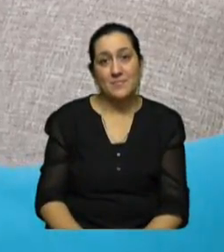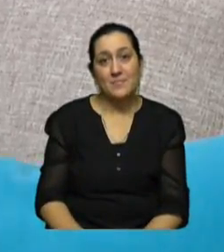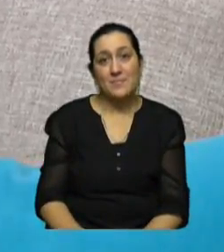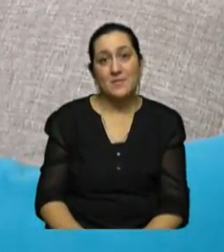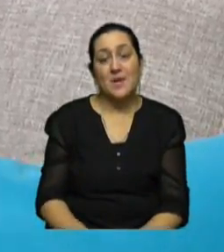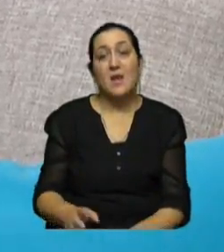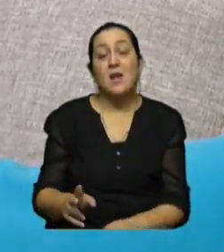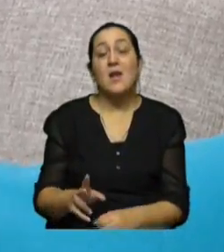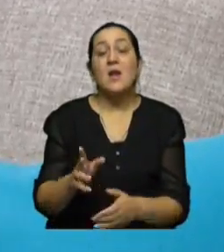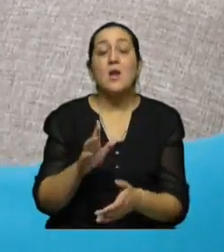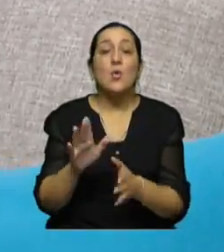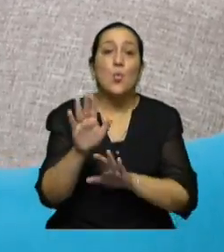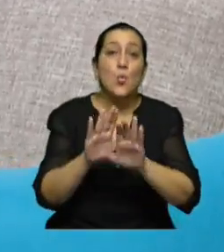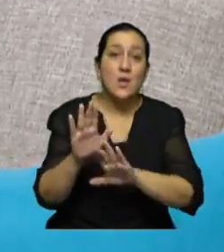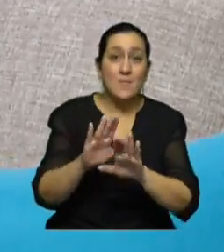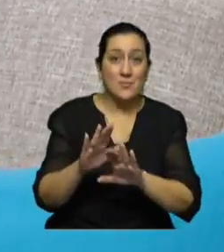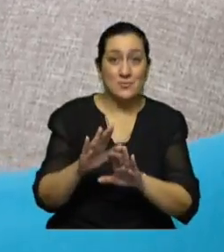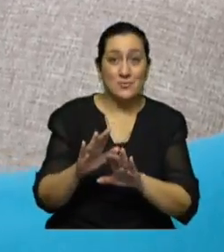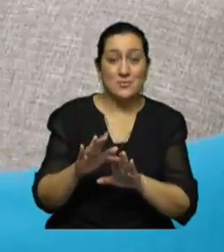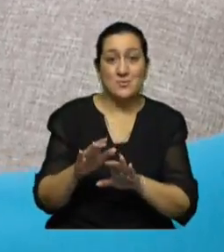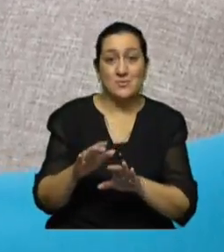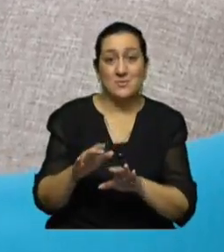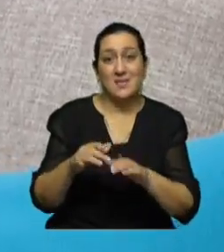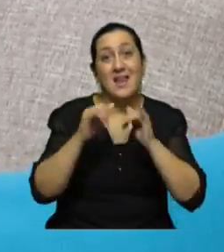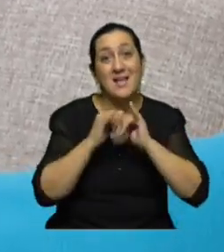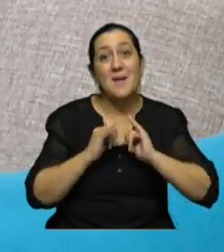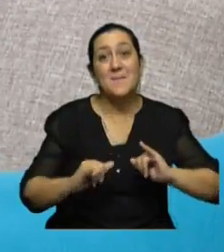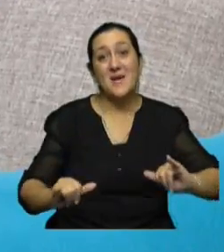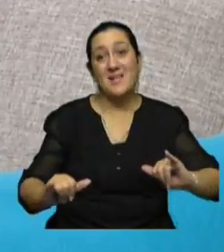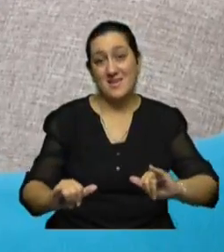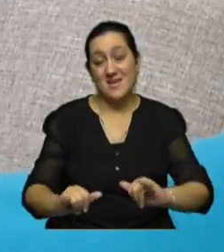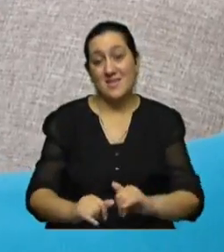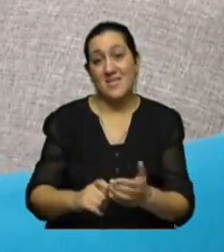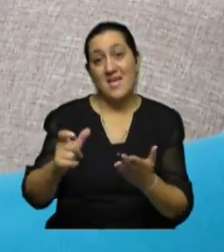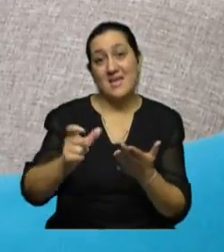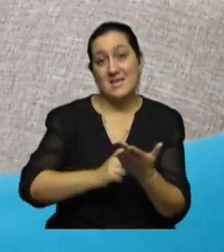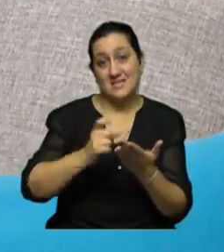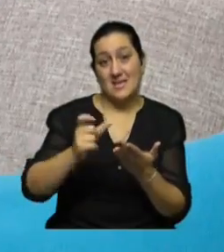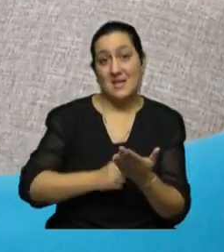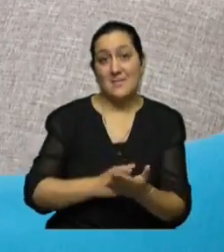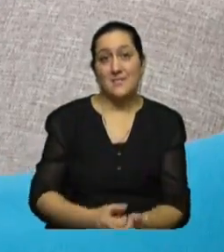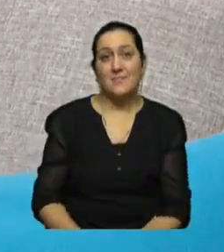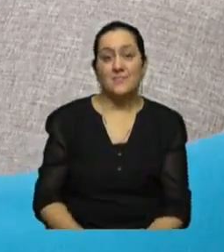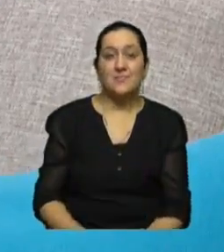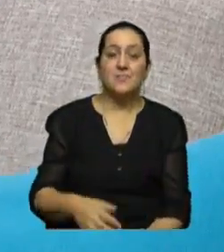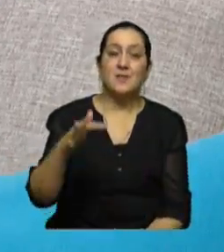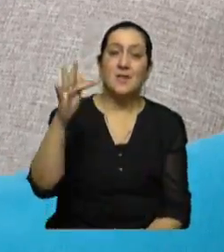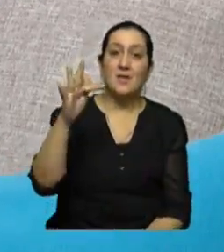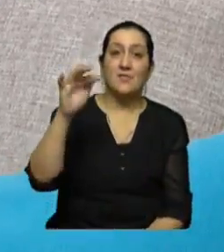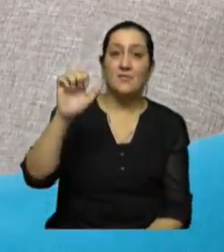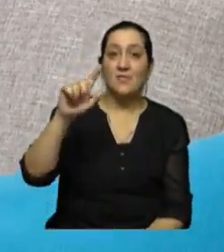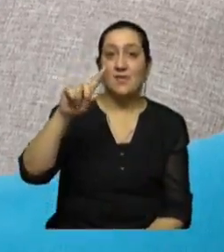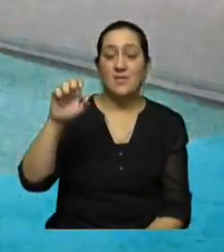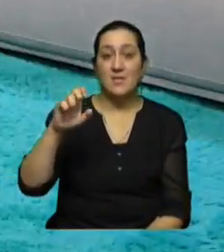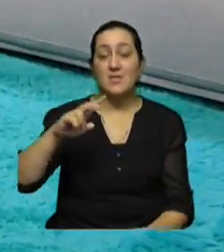el Curemos que lleva, ¿no?, el nombre de la campaña, digamos, y de Instagram, que es lo que más movemos. Fede tiene